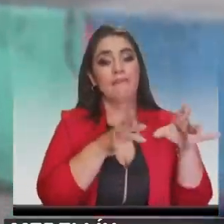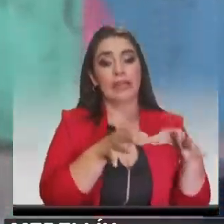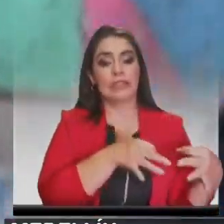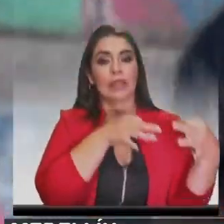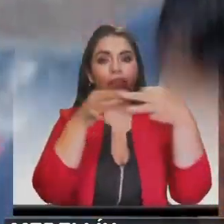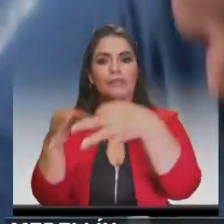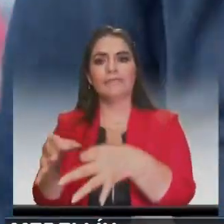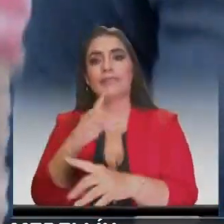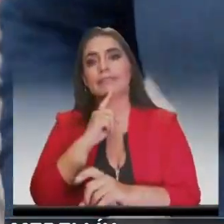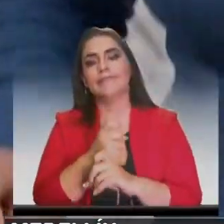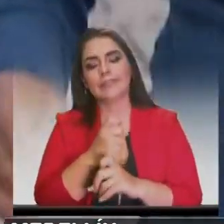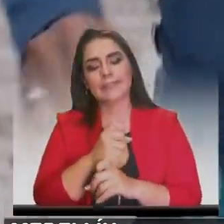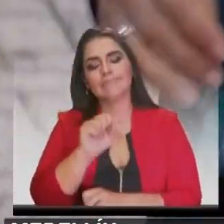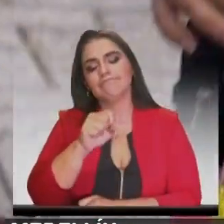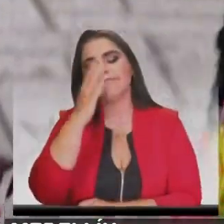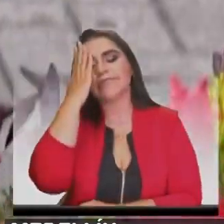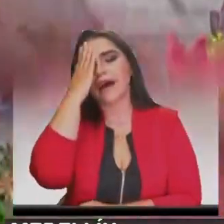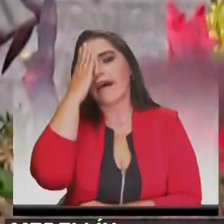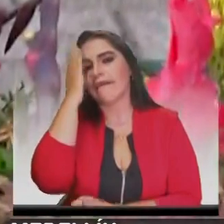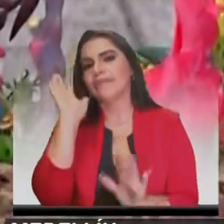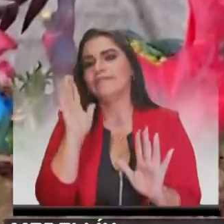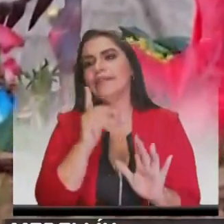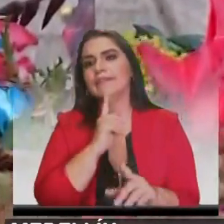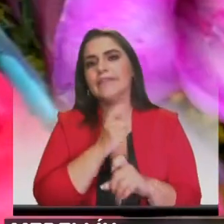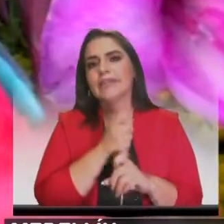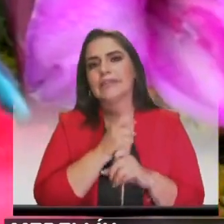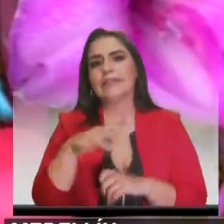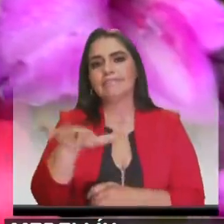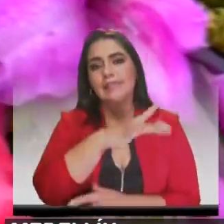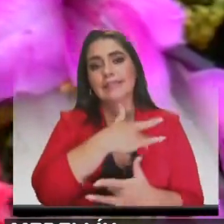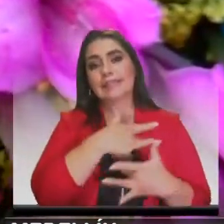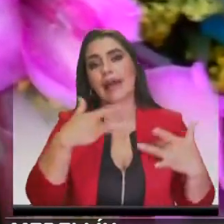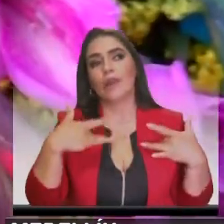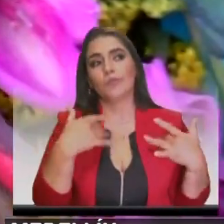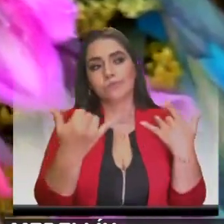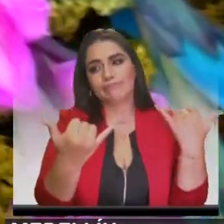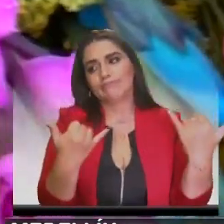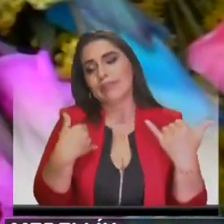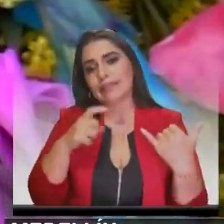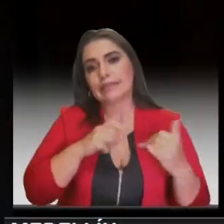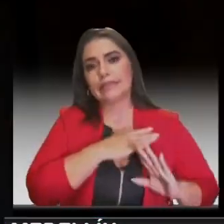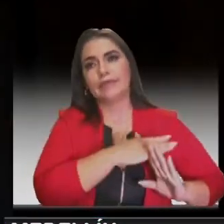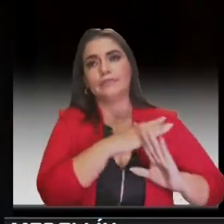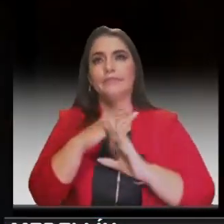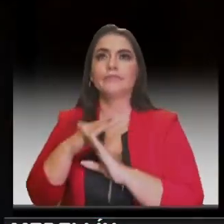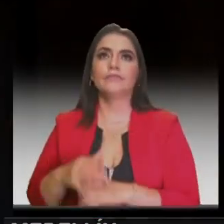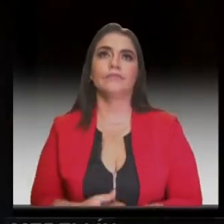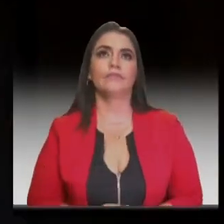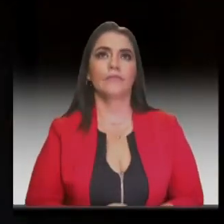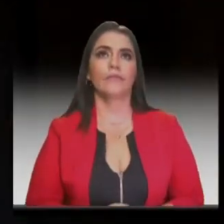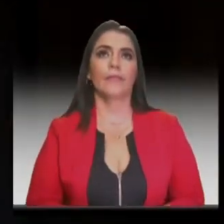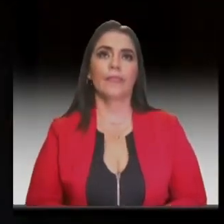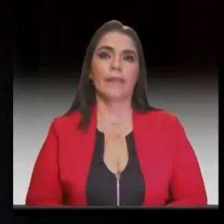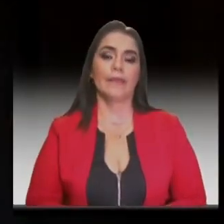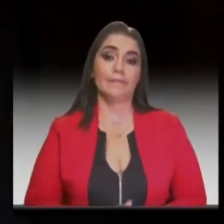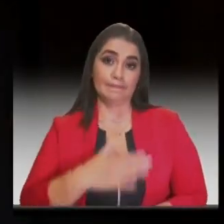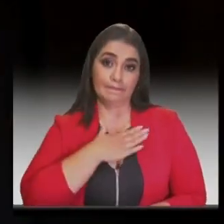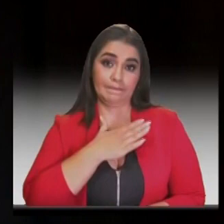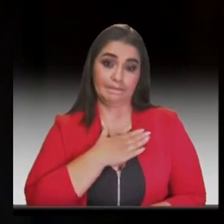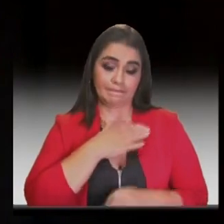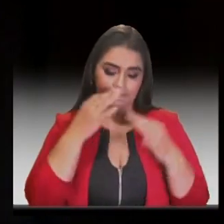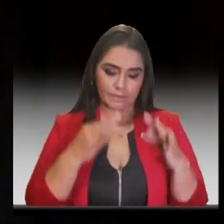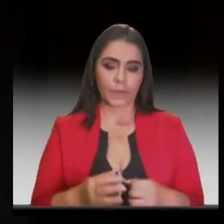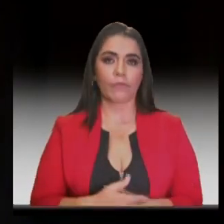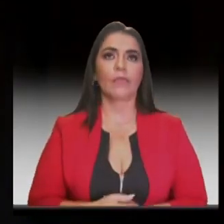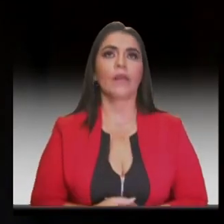perjudica, pero señalaron que se unen a la medida sanitaria y de bioseguridad. En el caso mío, mi silleta es tradicional.